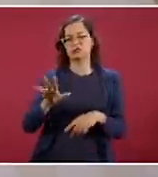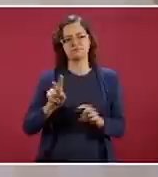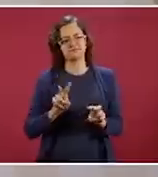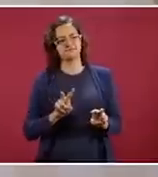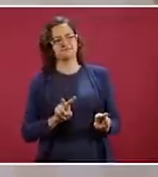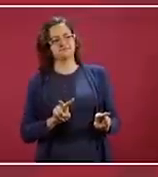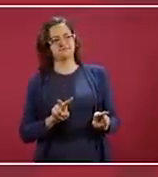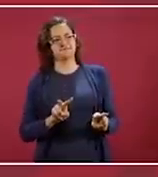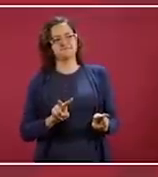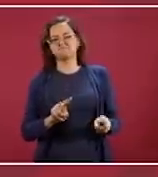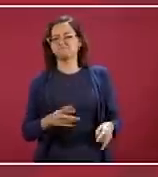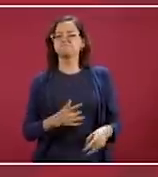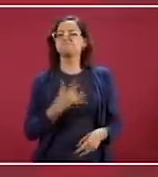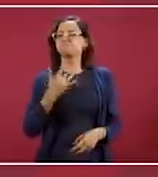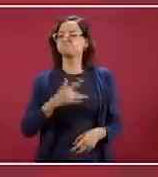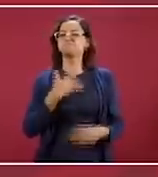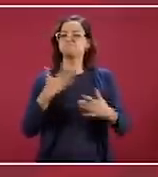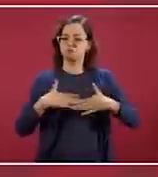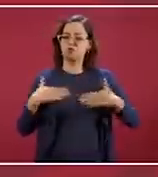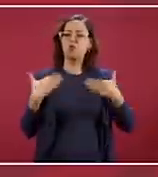prácticamente ilesas.